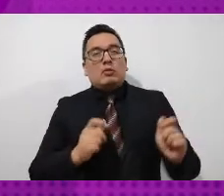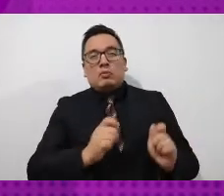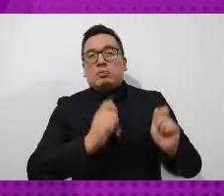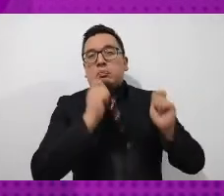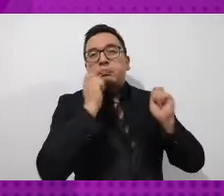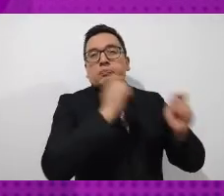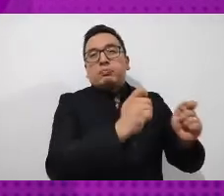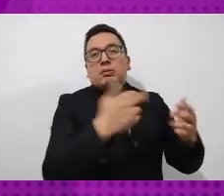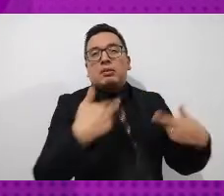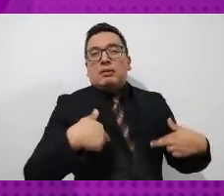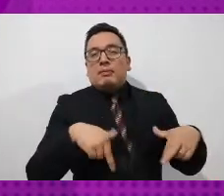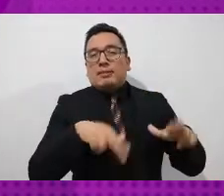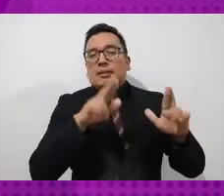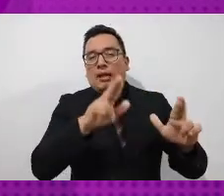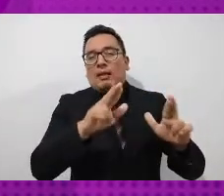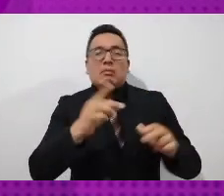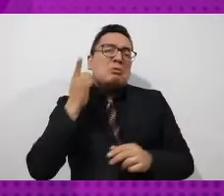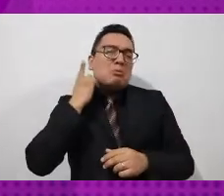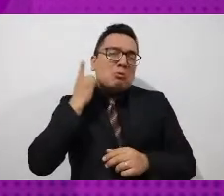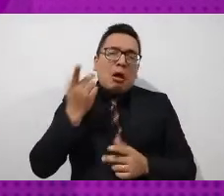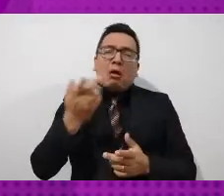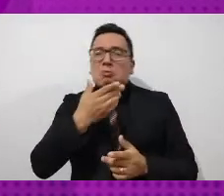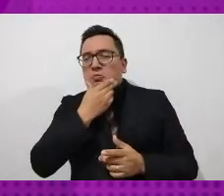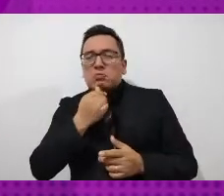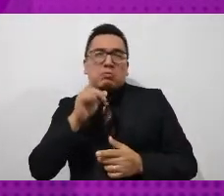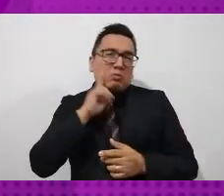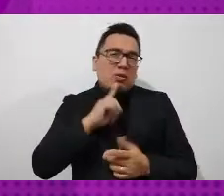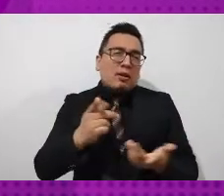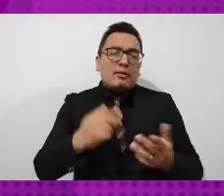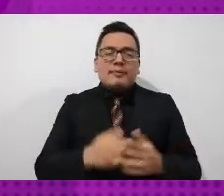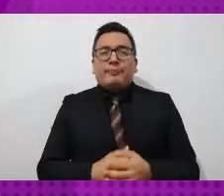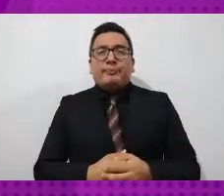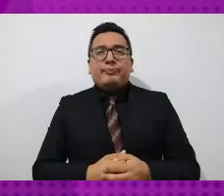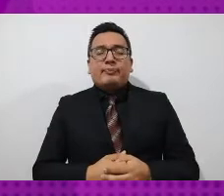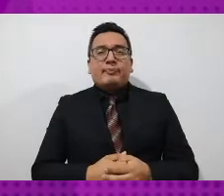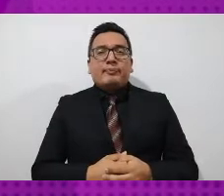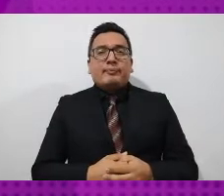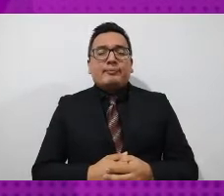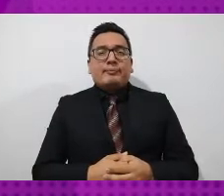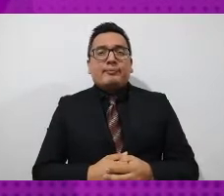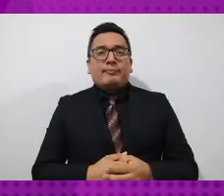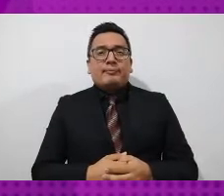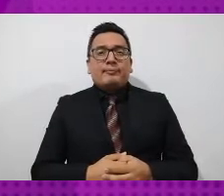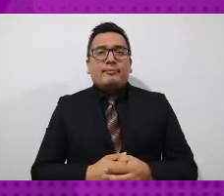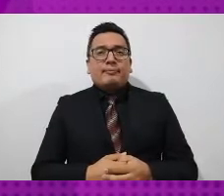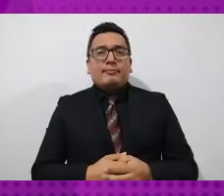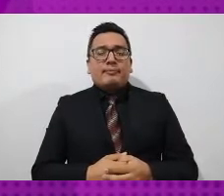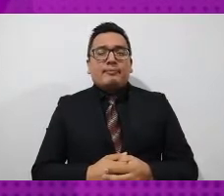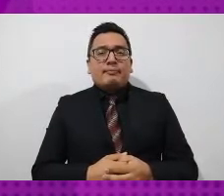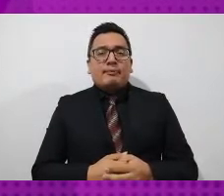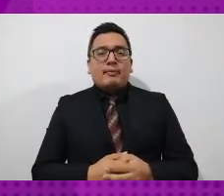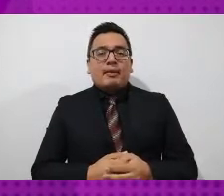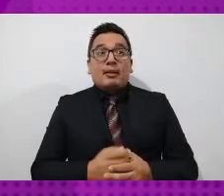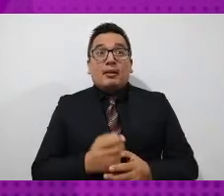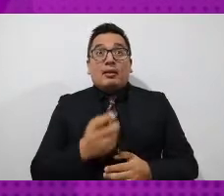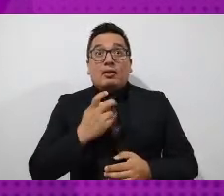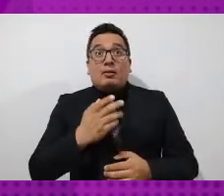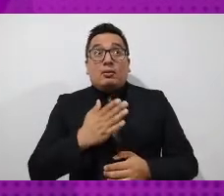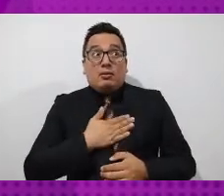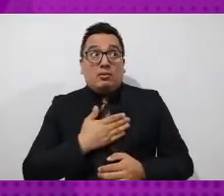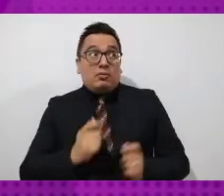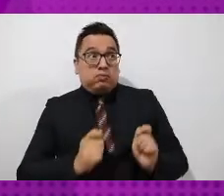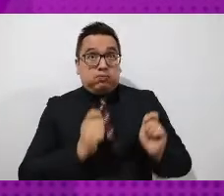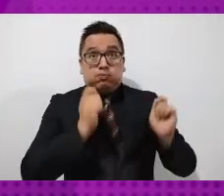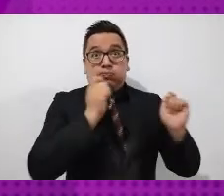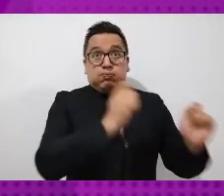representantes populares, diputadas, diputados. Y, por ejemplo, ese poder que se les da